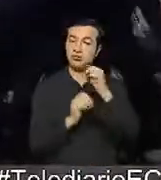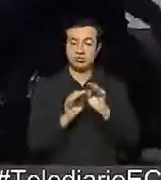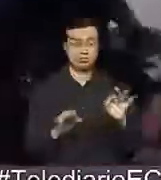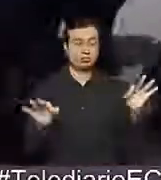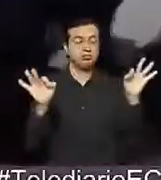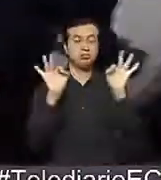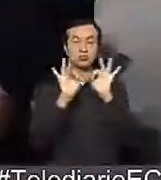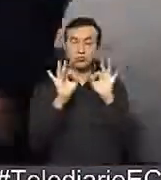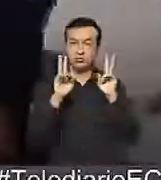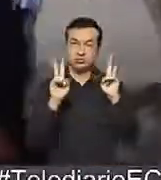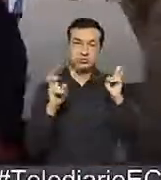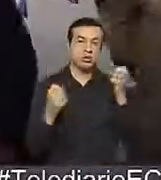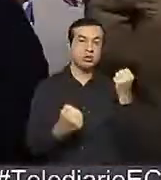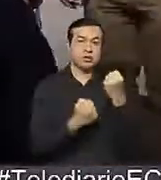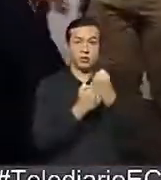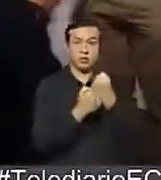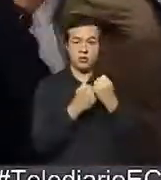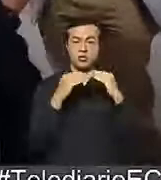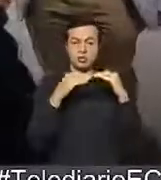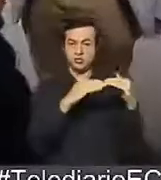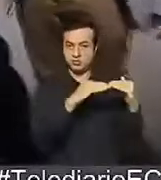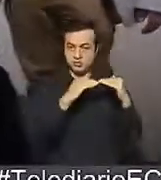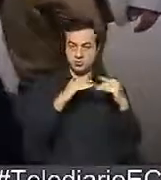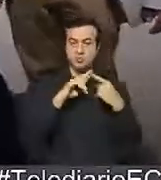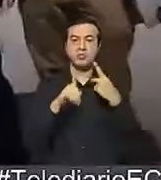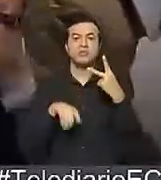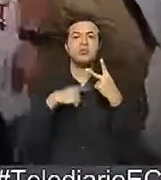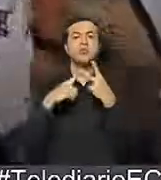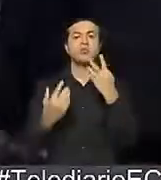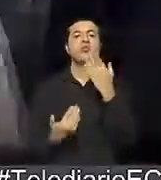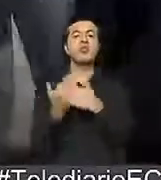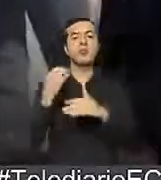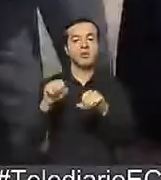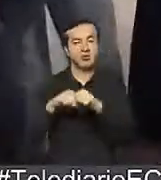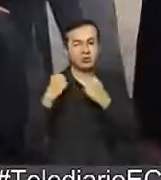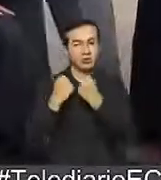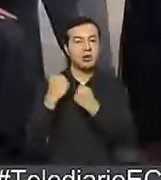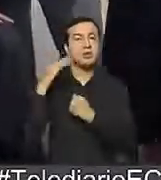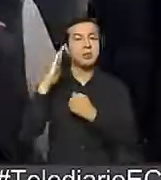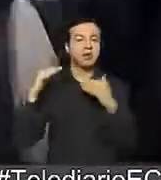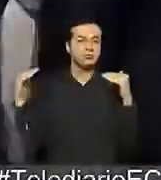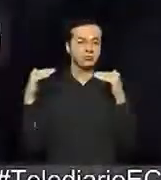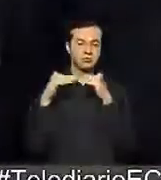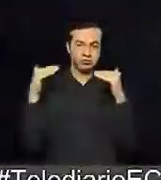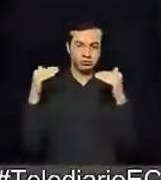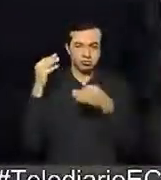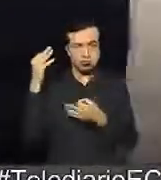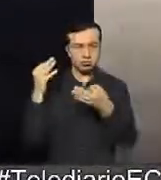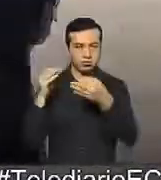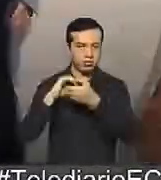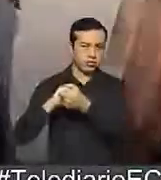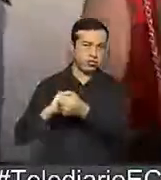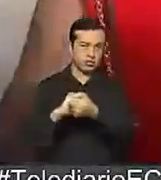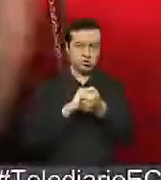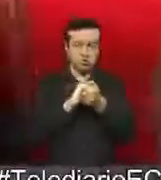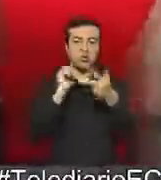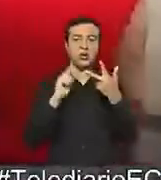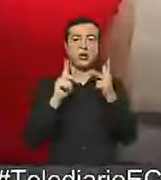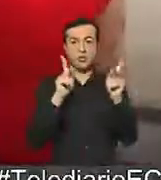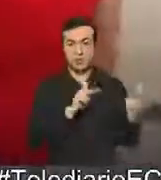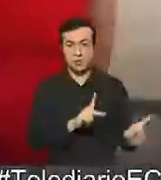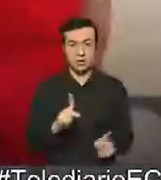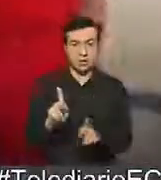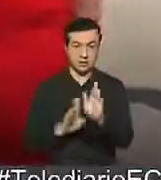gobierno: el fortalecimiento de la democracia, la construcción de una sociedad más justa y solidaria, el plan de prosperidad y